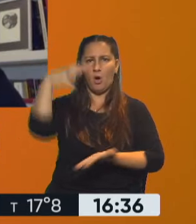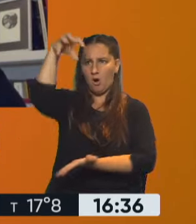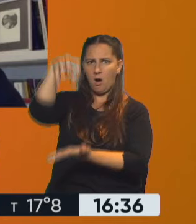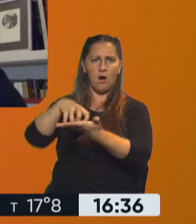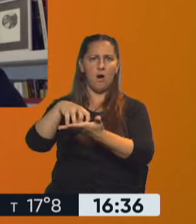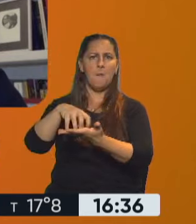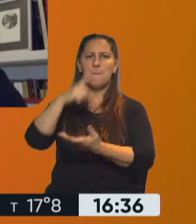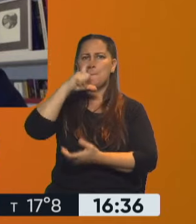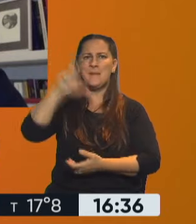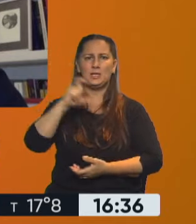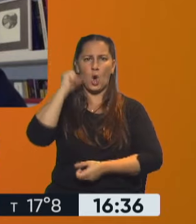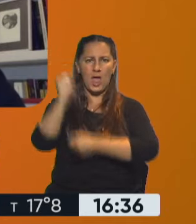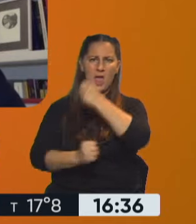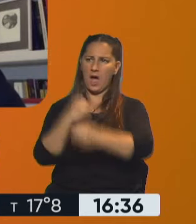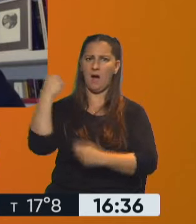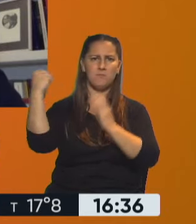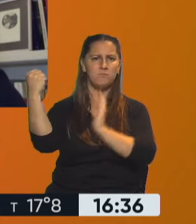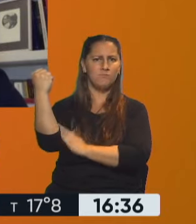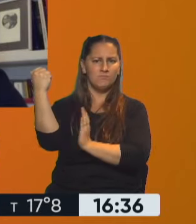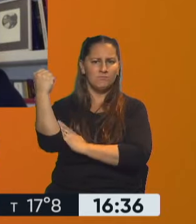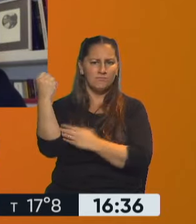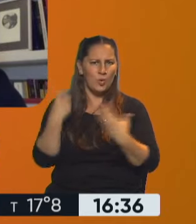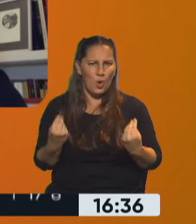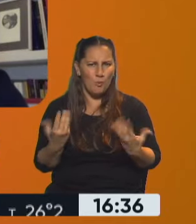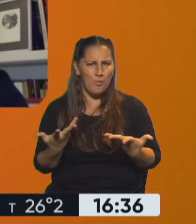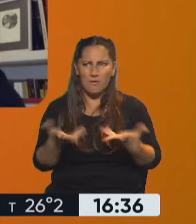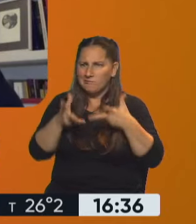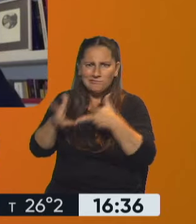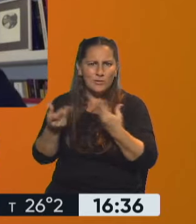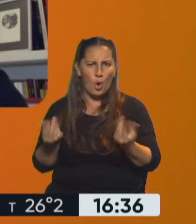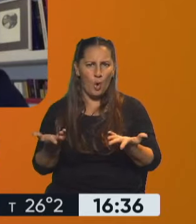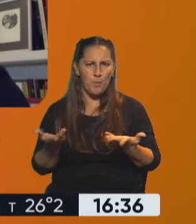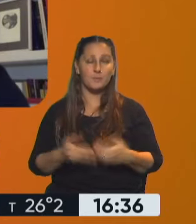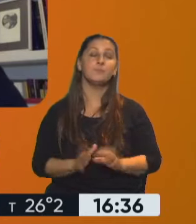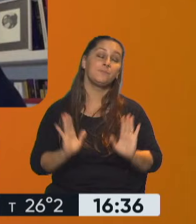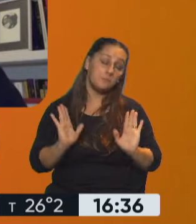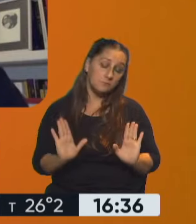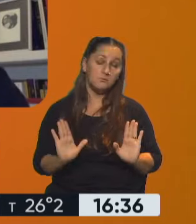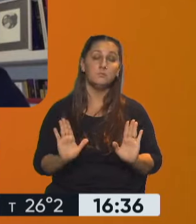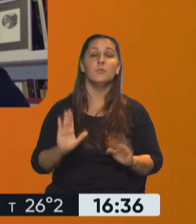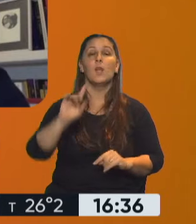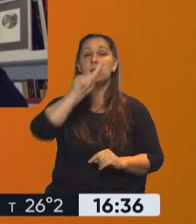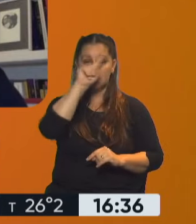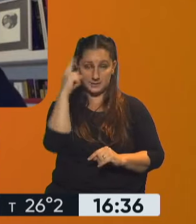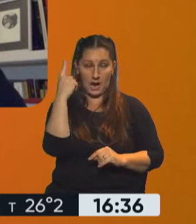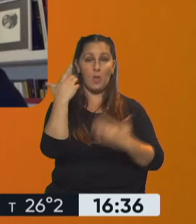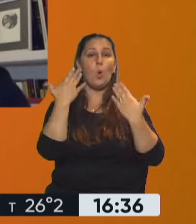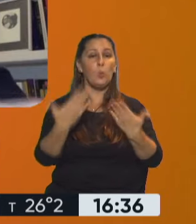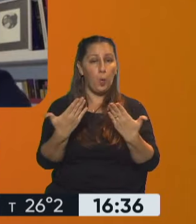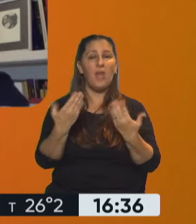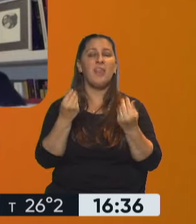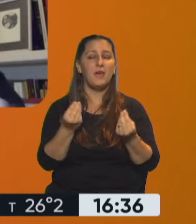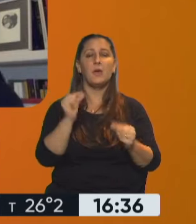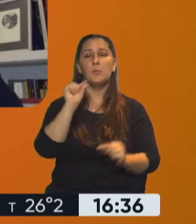hacer? No se puede hacer mucho. Bueno, no, lo que se puede hacer, lo que puede hacer un Estado es empezar